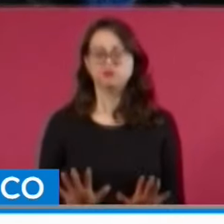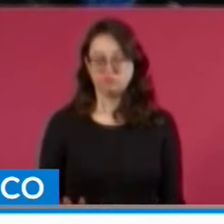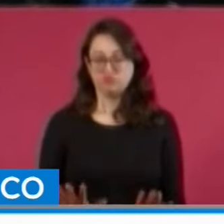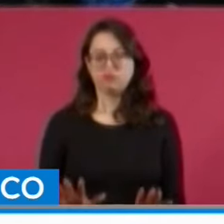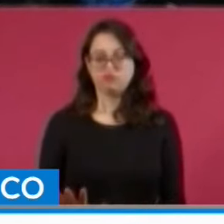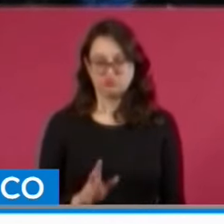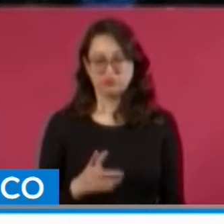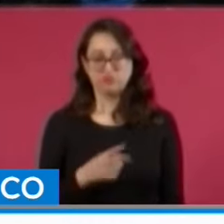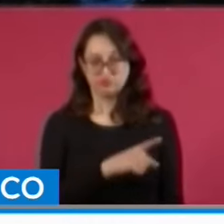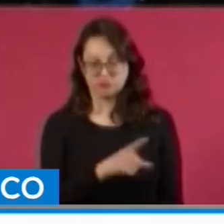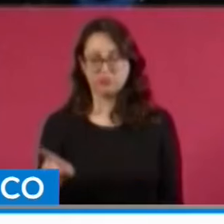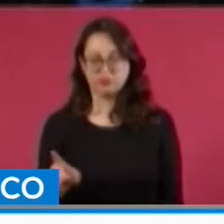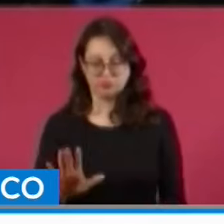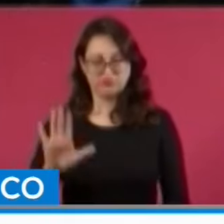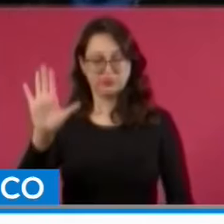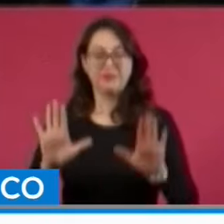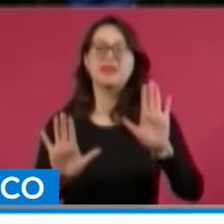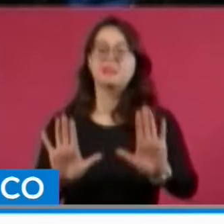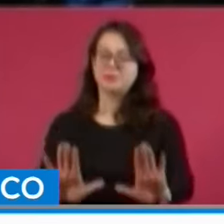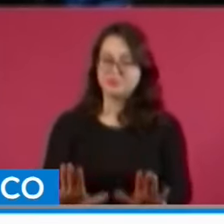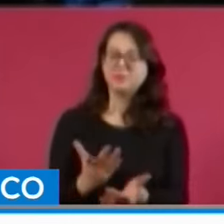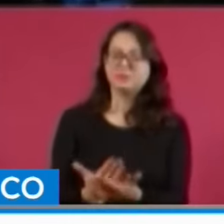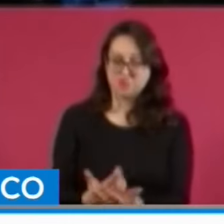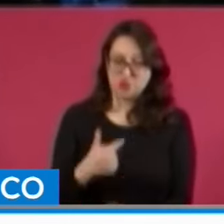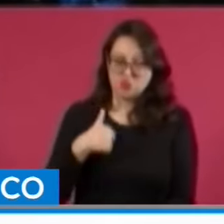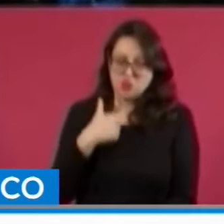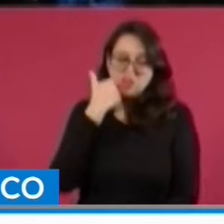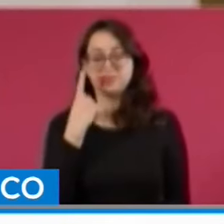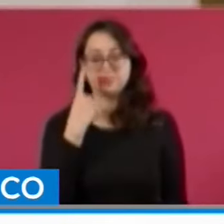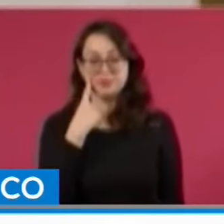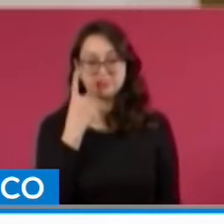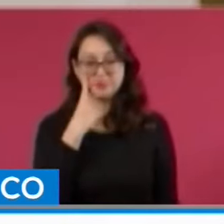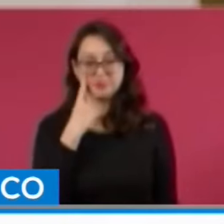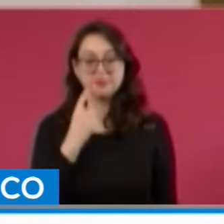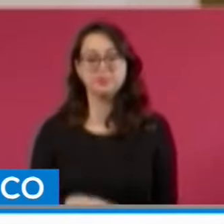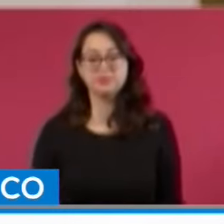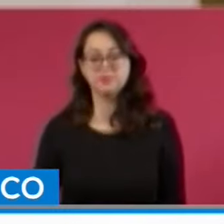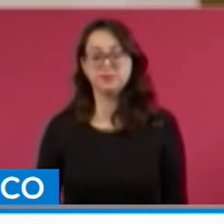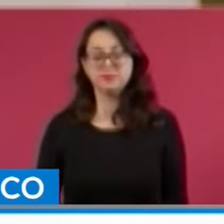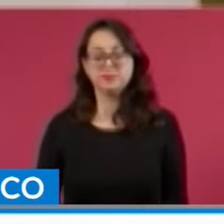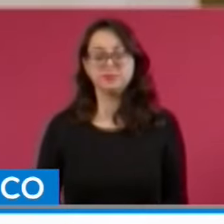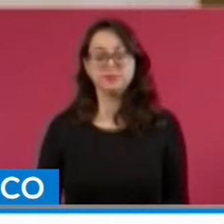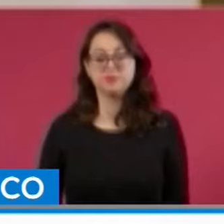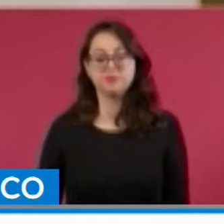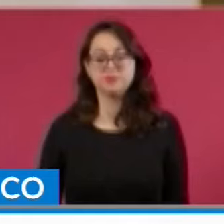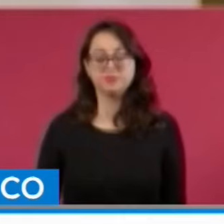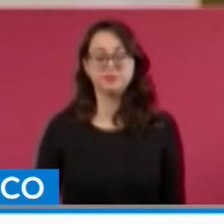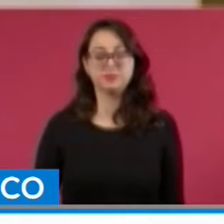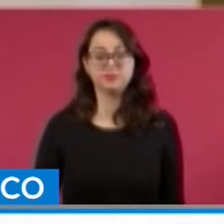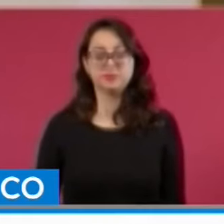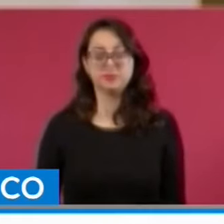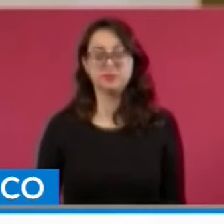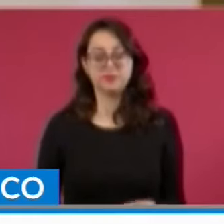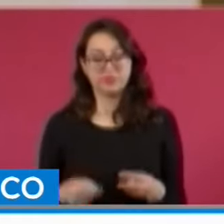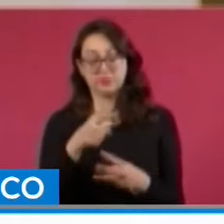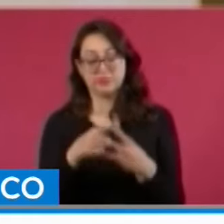una investigación formal a López Obrador y los funcionarios que estaban haciendo la investigación al final la archivaron. De acuerdo con la nota, esa investigación